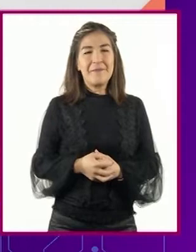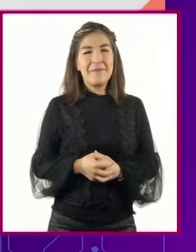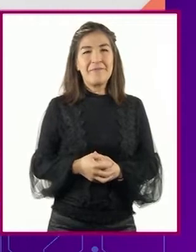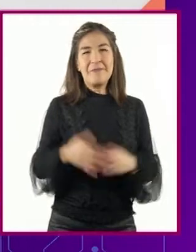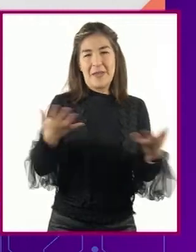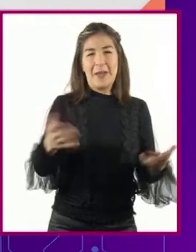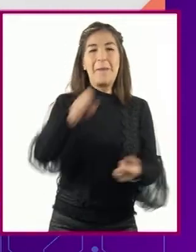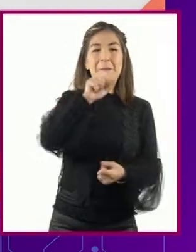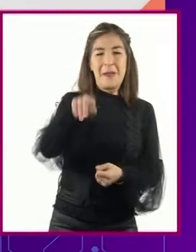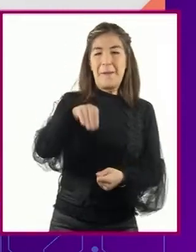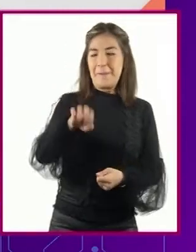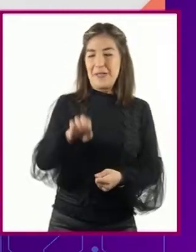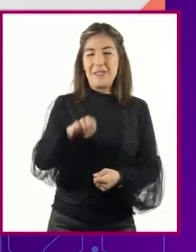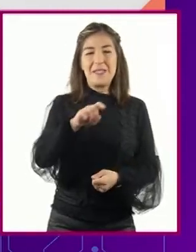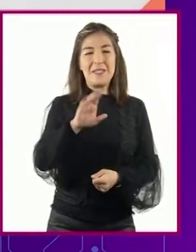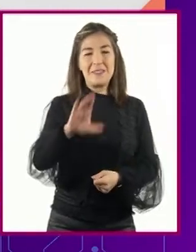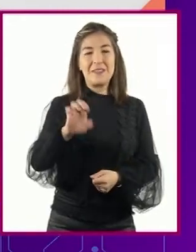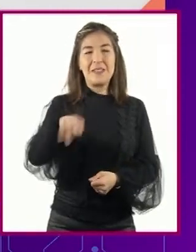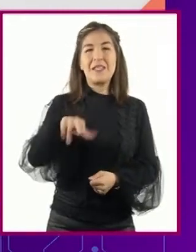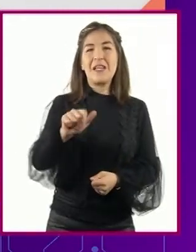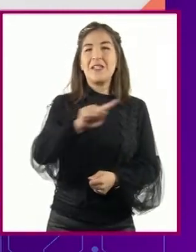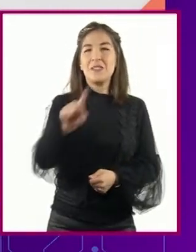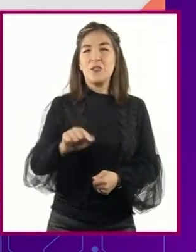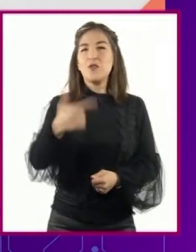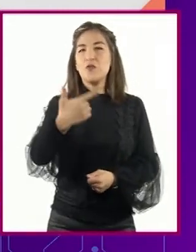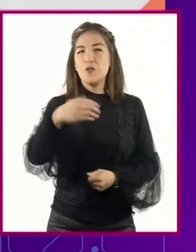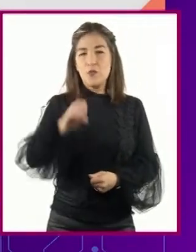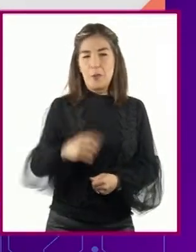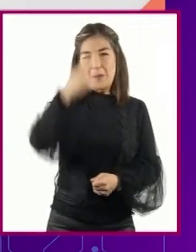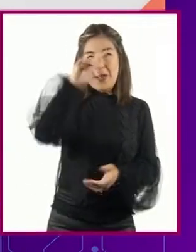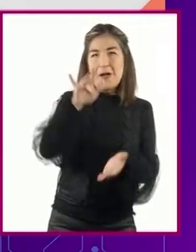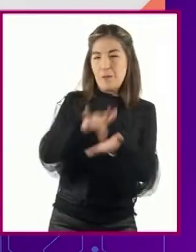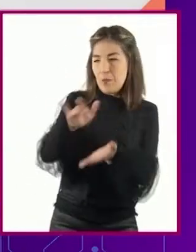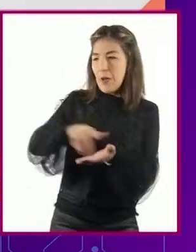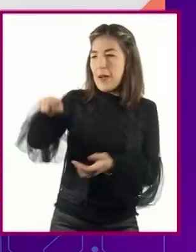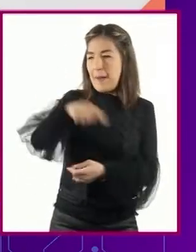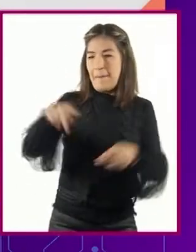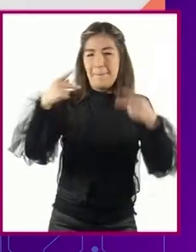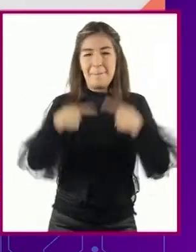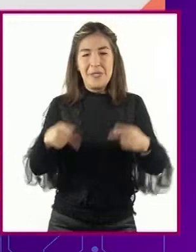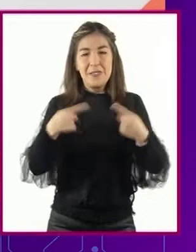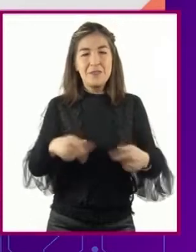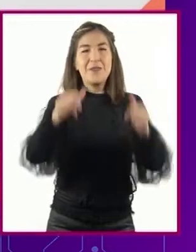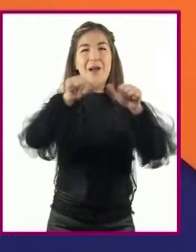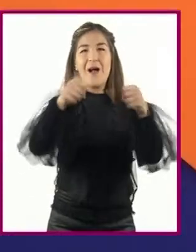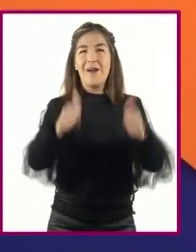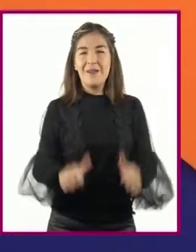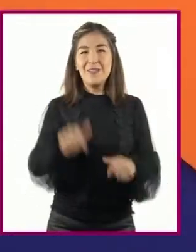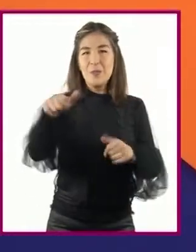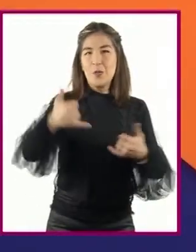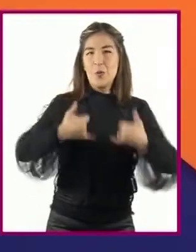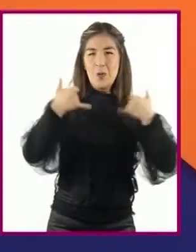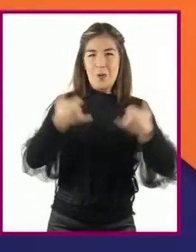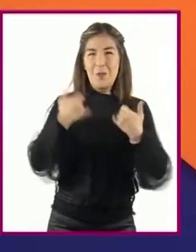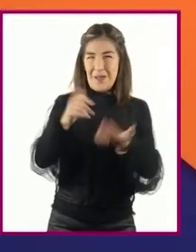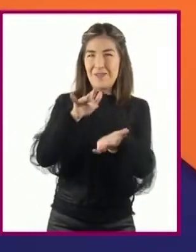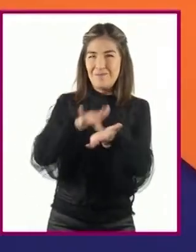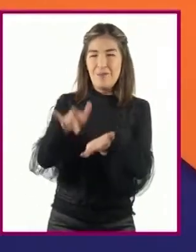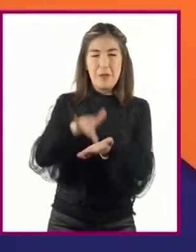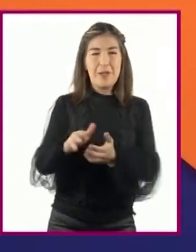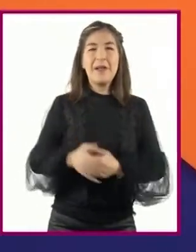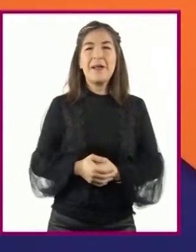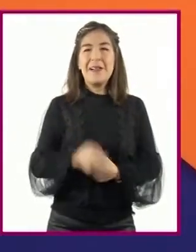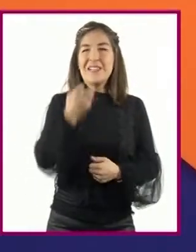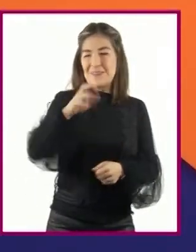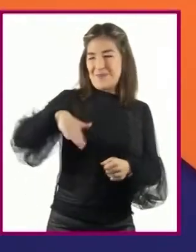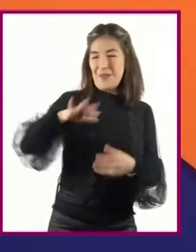Al mecenazgo, el apoyo de los comerciantes y banqueros a los artistas, del que hablamos hace un momento. En particular,